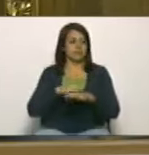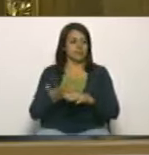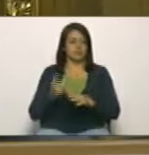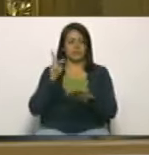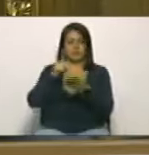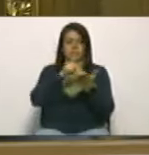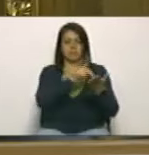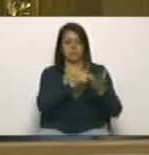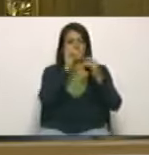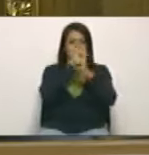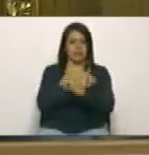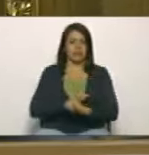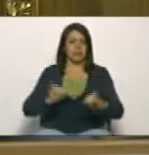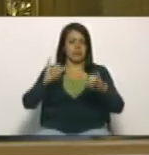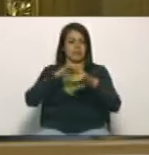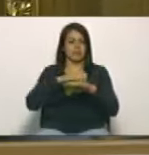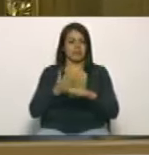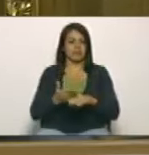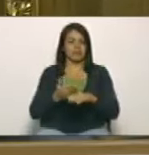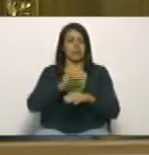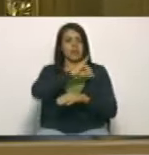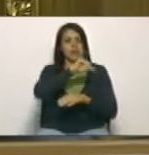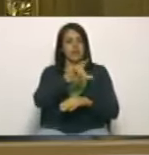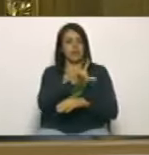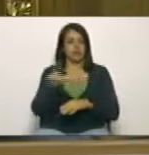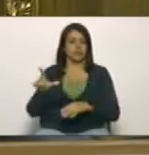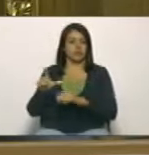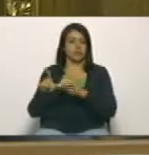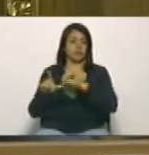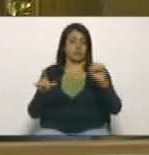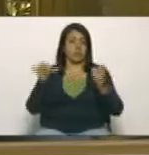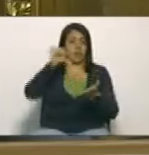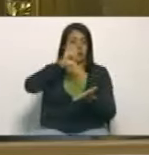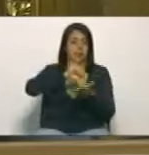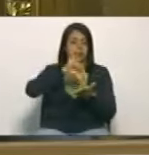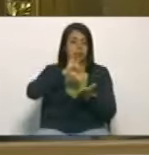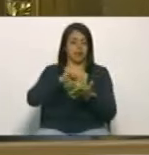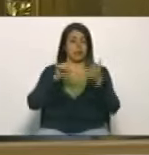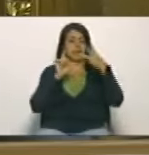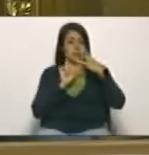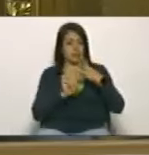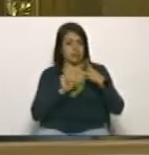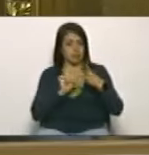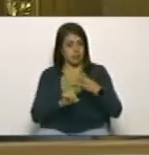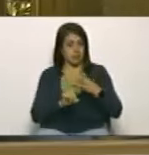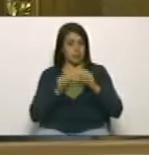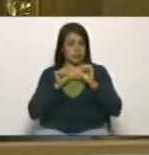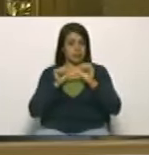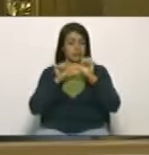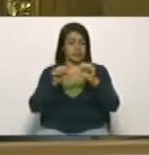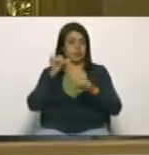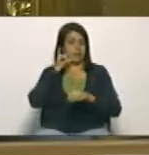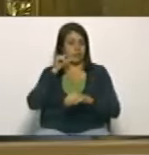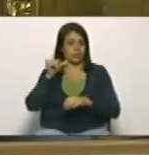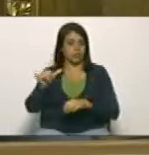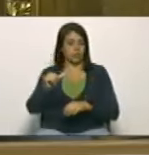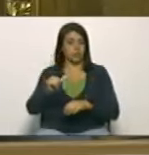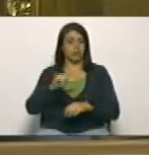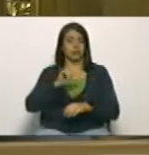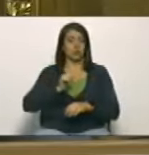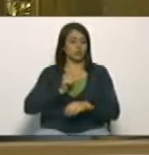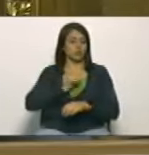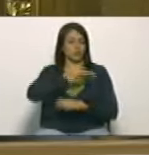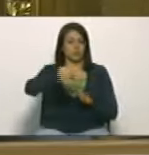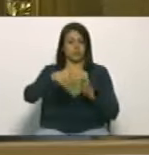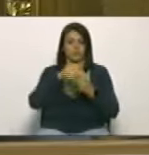plena soberanía e independencia, con Jerusalén Oriental como su capital. Tercero, continuar denunciando ante todas